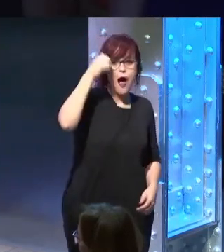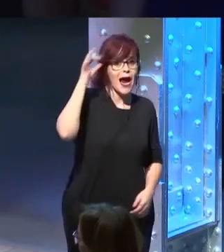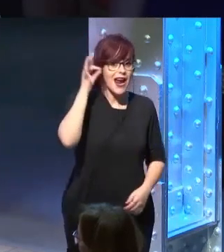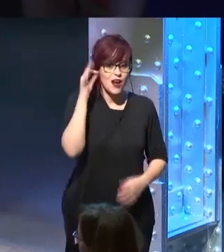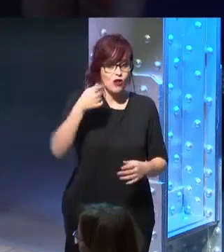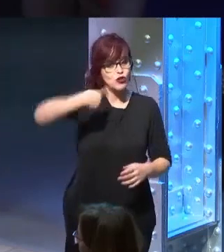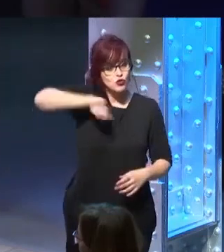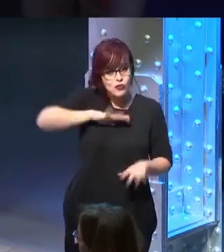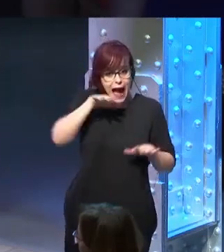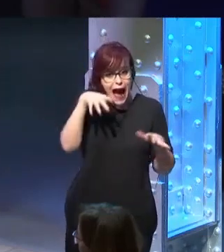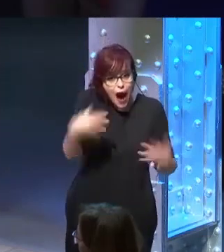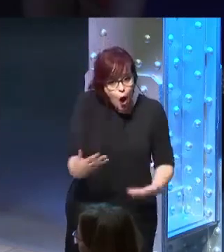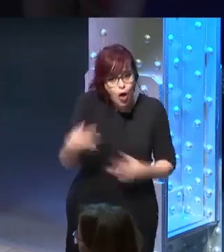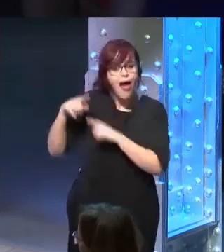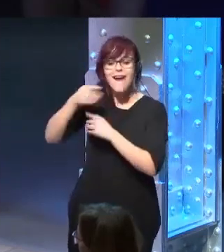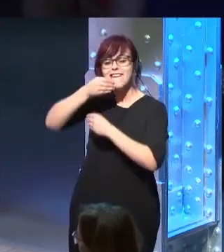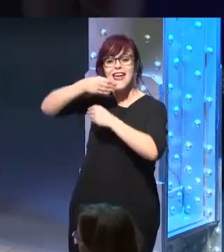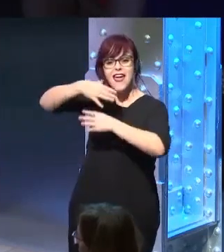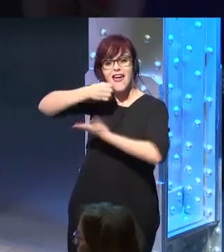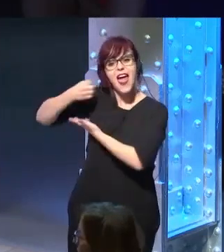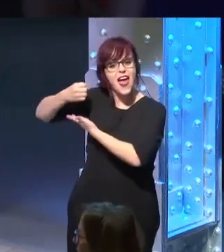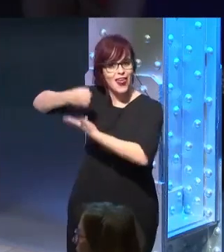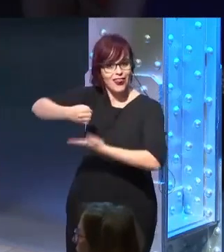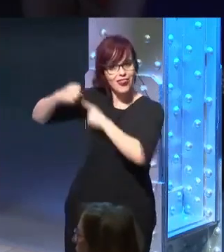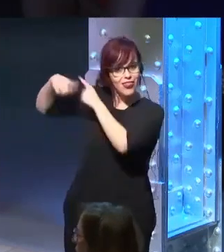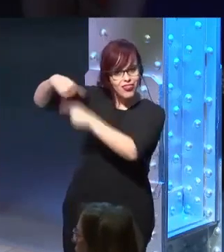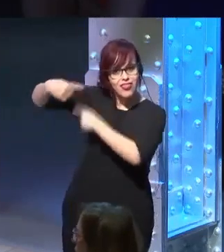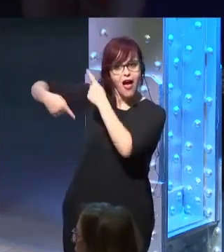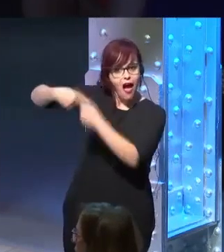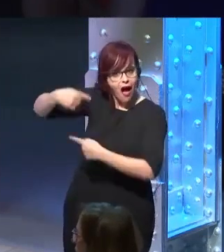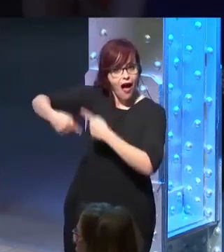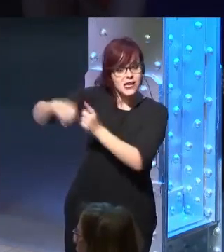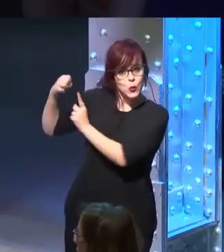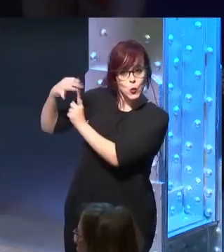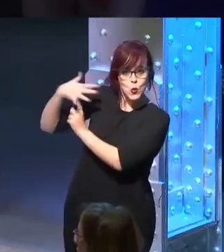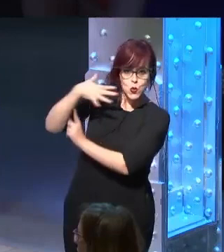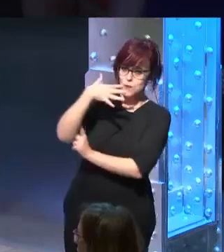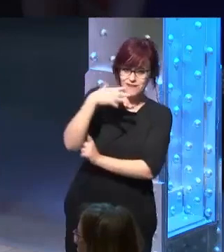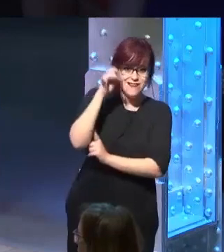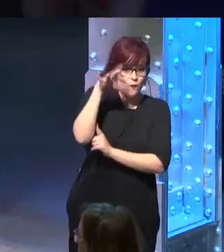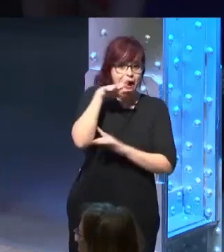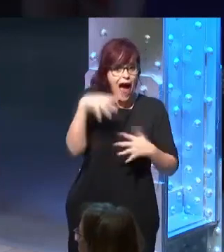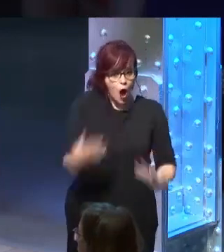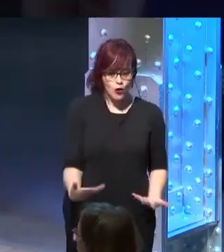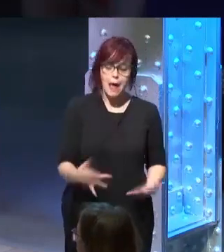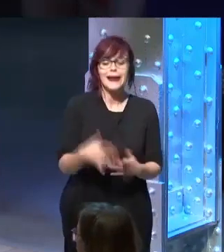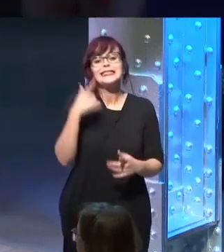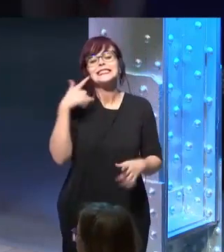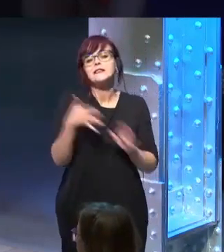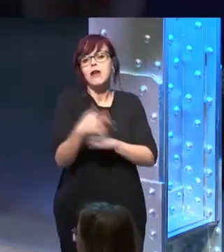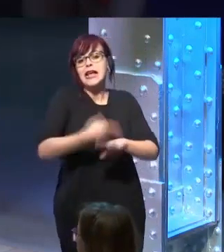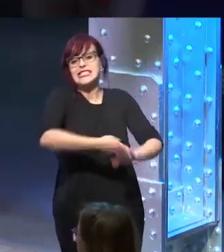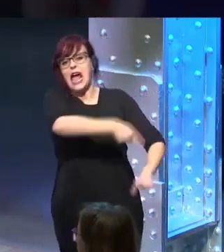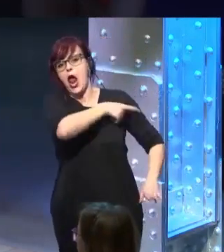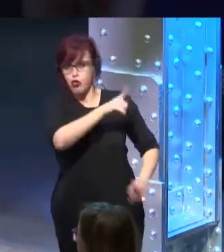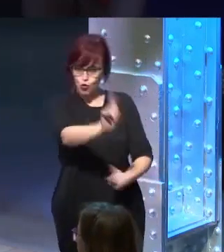heredado, ya sea directa o indirectamente. Yo no quiero tampoco ser demasiado exagerada. Sin duda, la